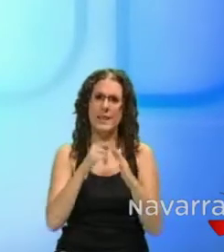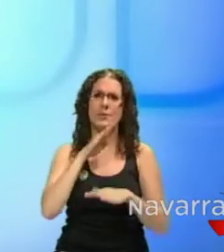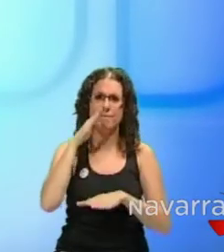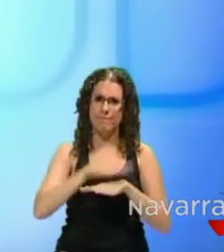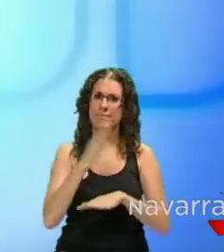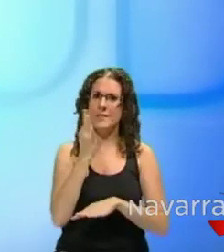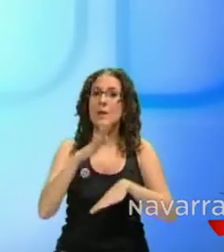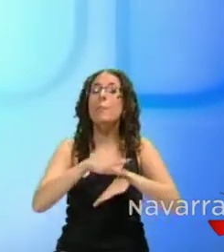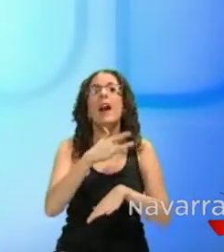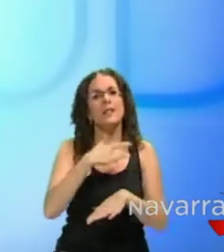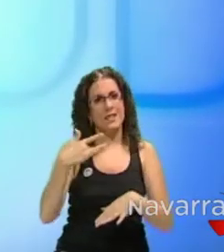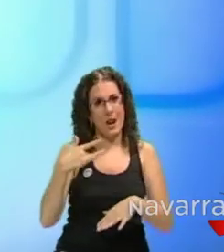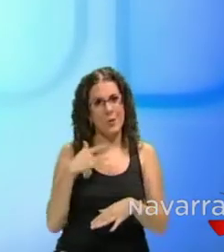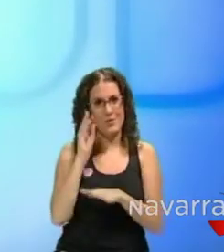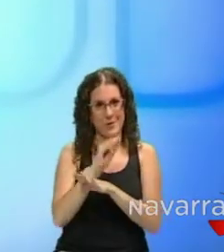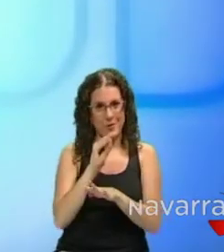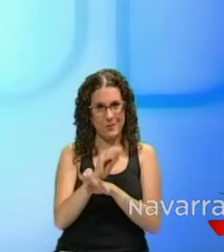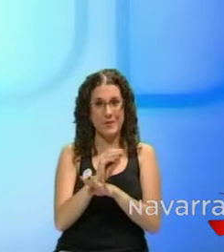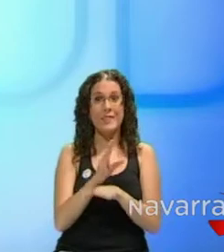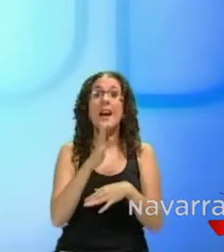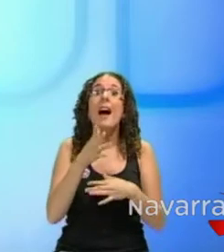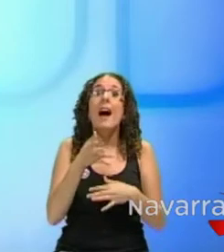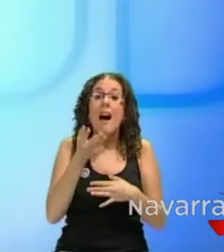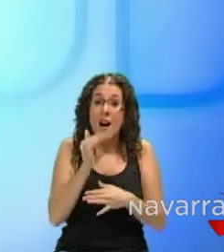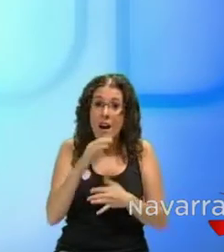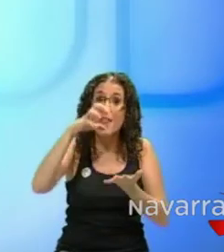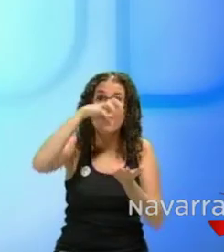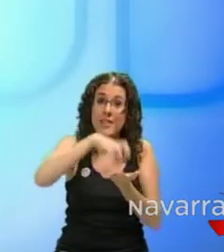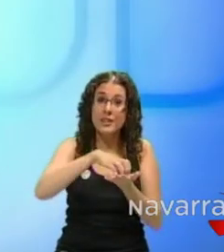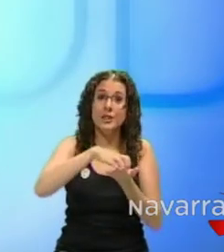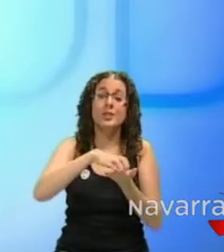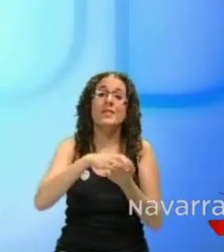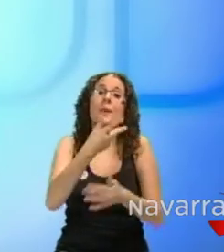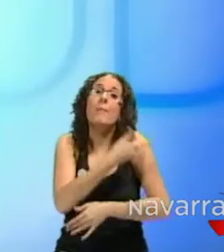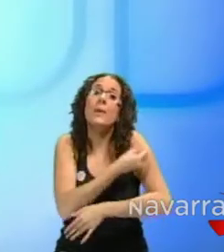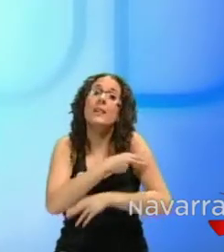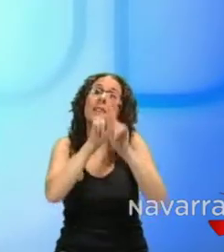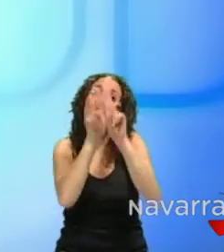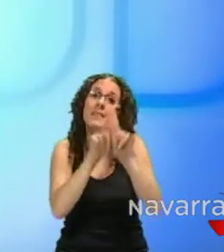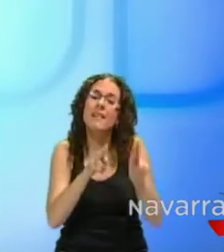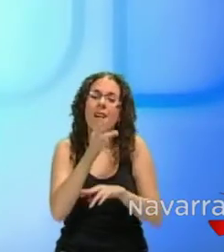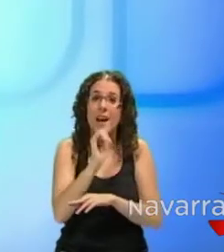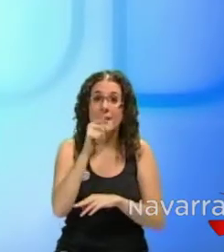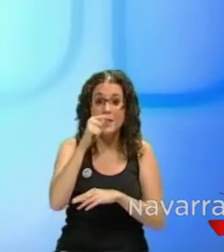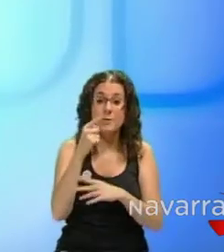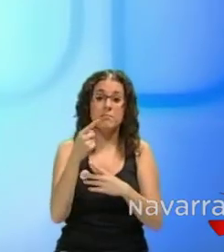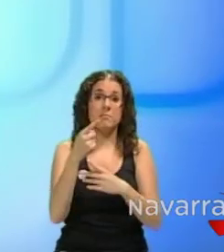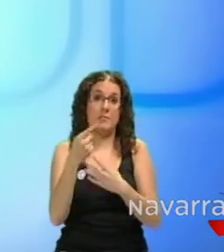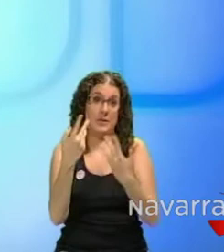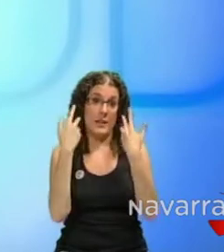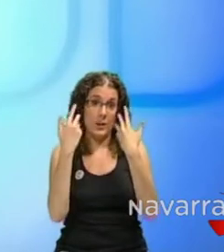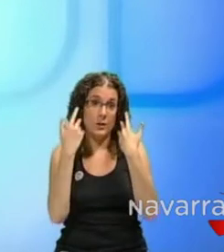acompañe. Existe el Centro de Vacunación Internacional, un centro que nos informa sobre la obligatoriedad de algunas vacunas, así como